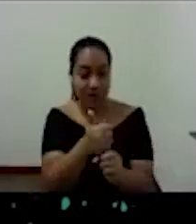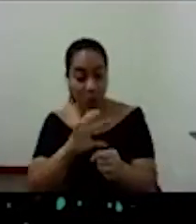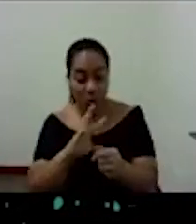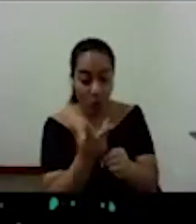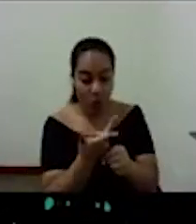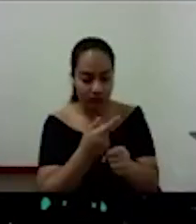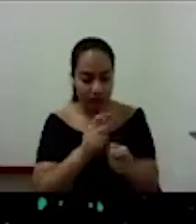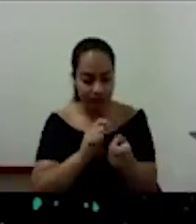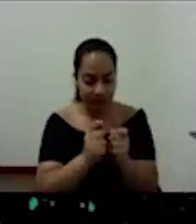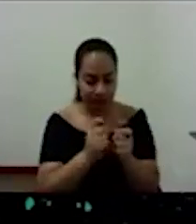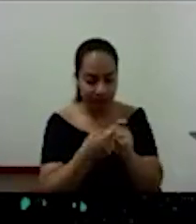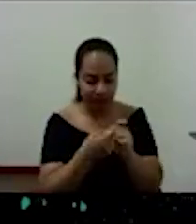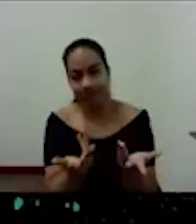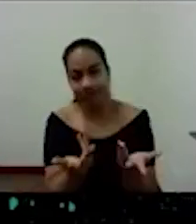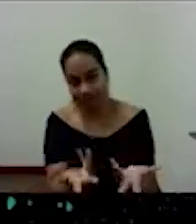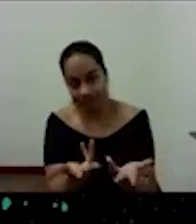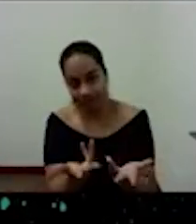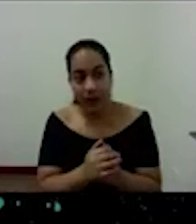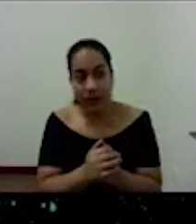técnicamente.